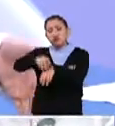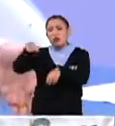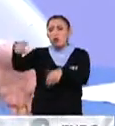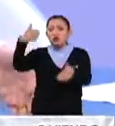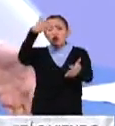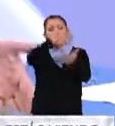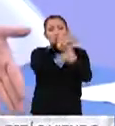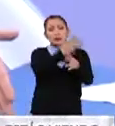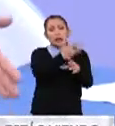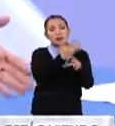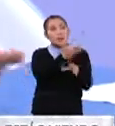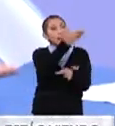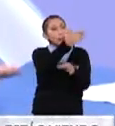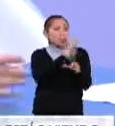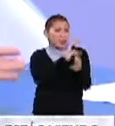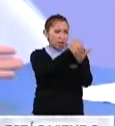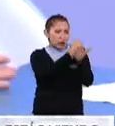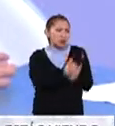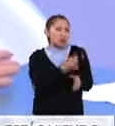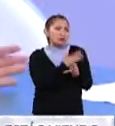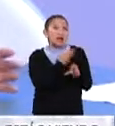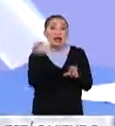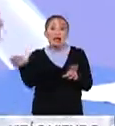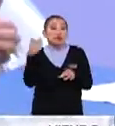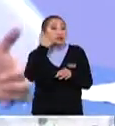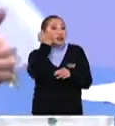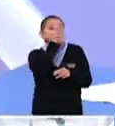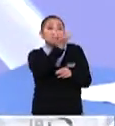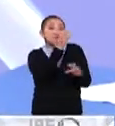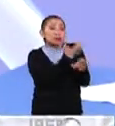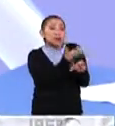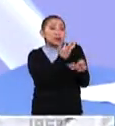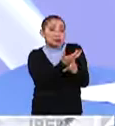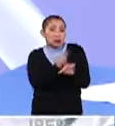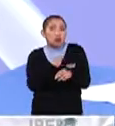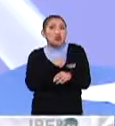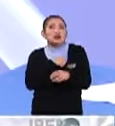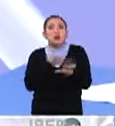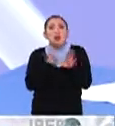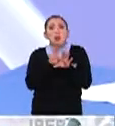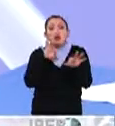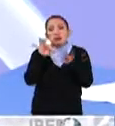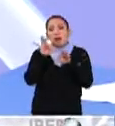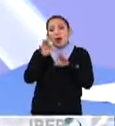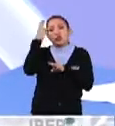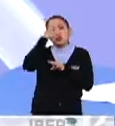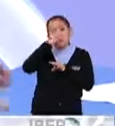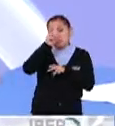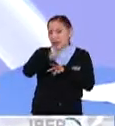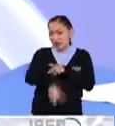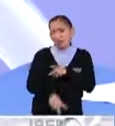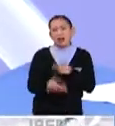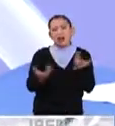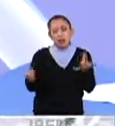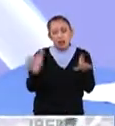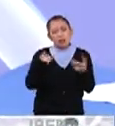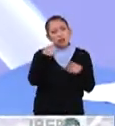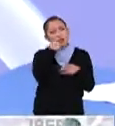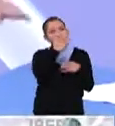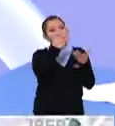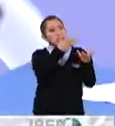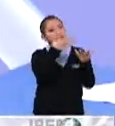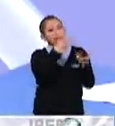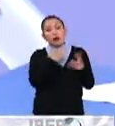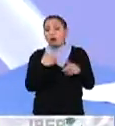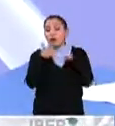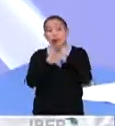puedan llegar a Estados Unidos y pedir el asilo en ese país, que es lo que quieren. Entonces, parece que le estamos haciendo el trabajo a Trump de verdad y cumpliendo sus deseos